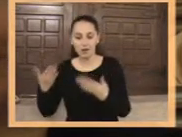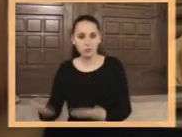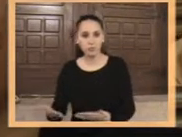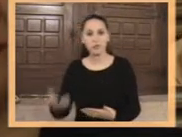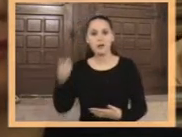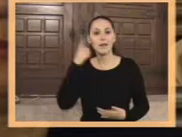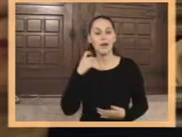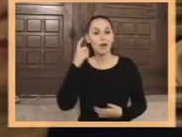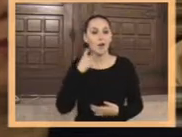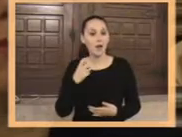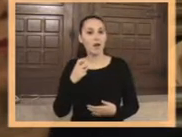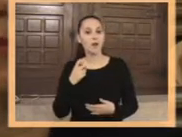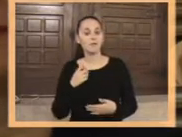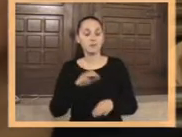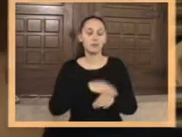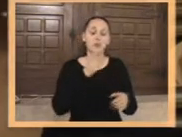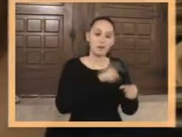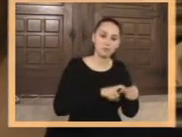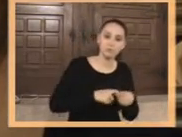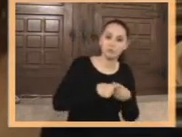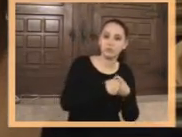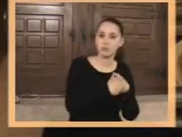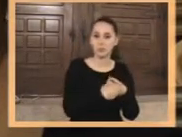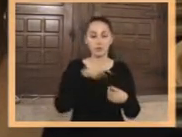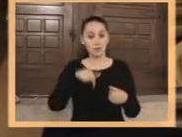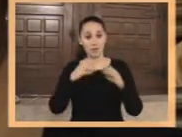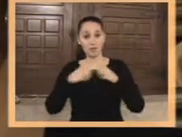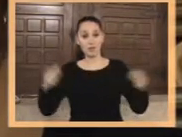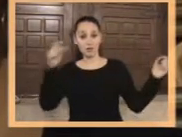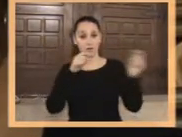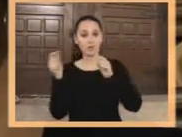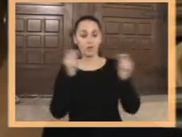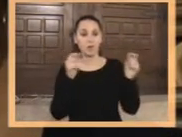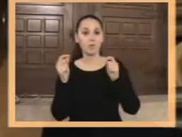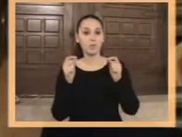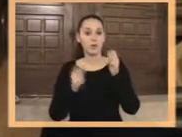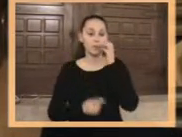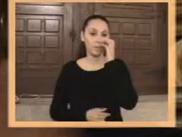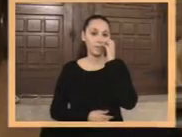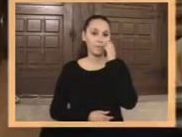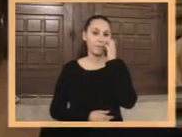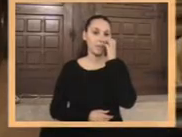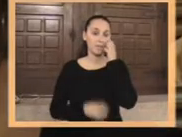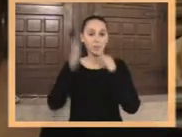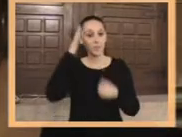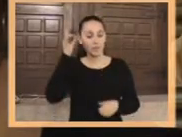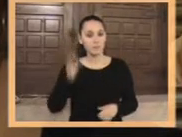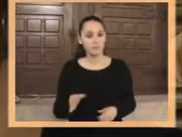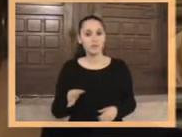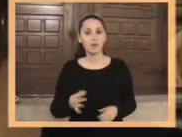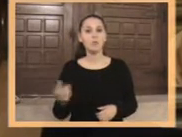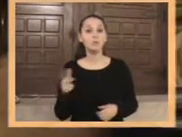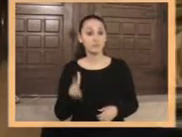tan sano precisamente de participar en la vida política, que creo que es un derecho que tiene